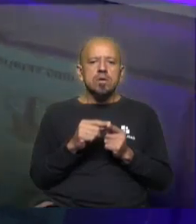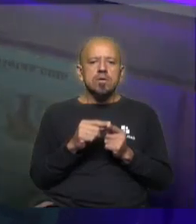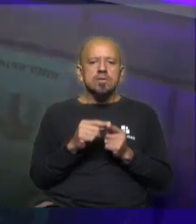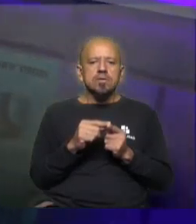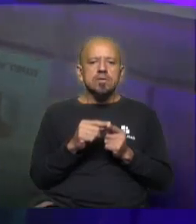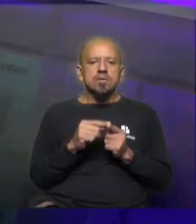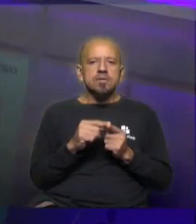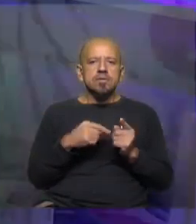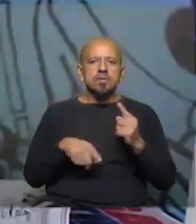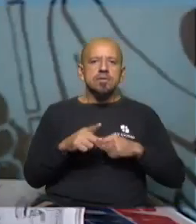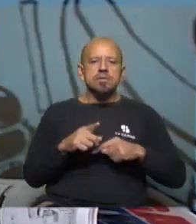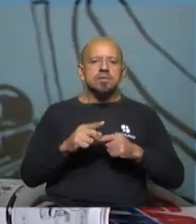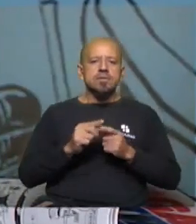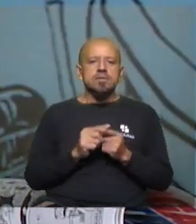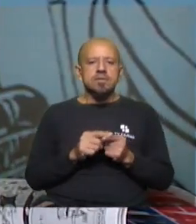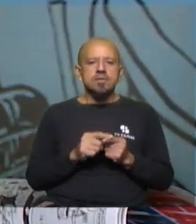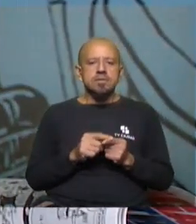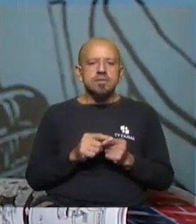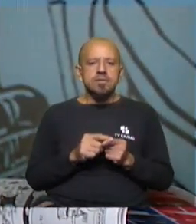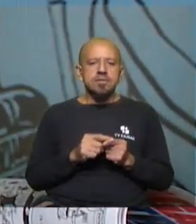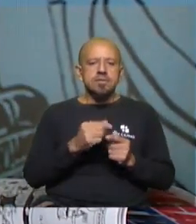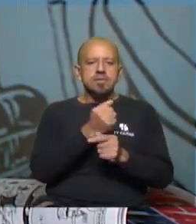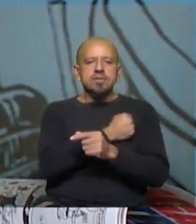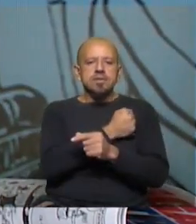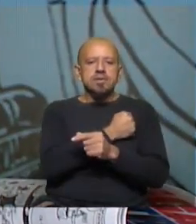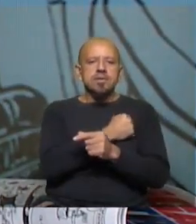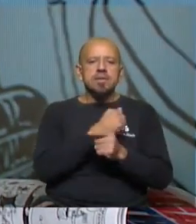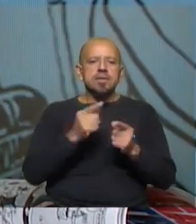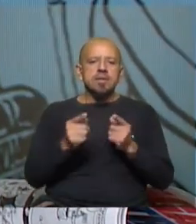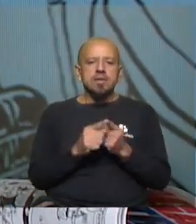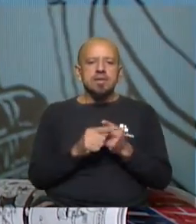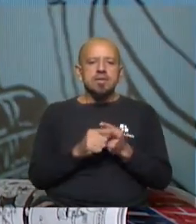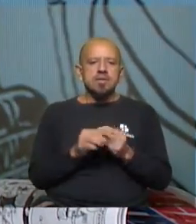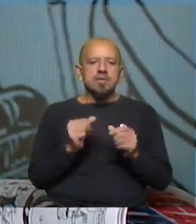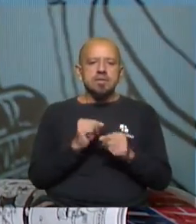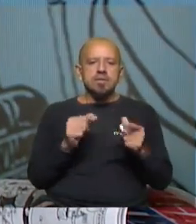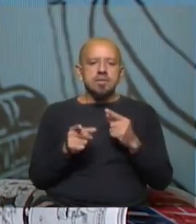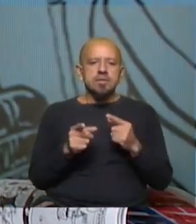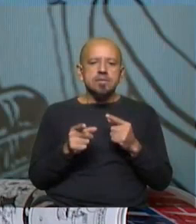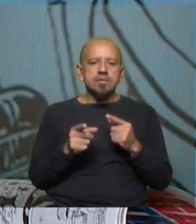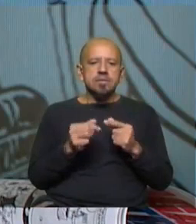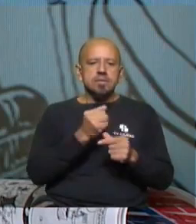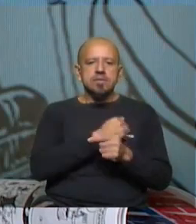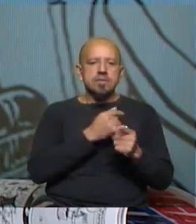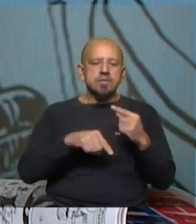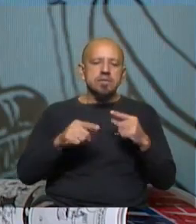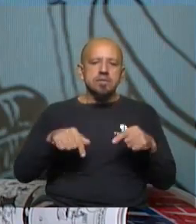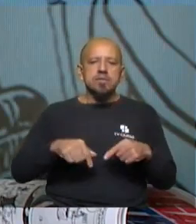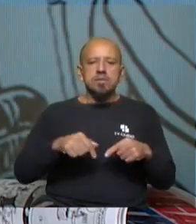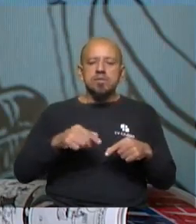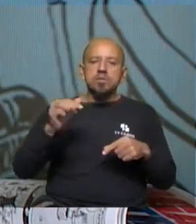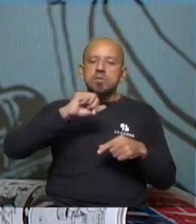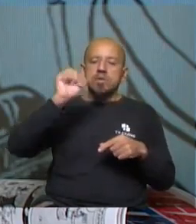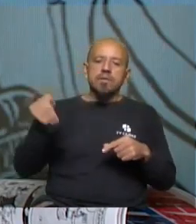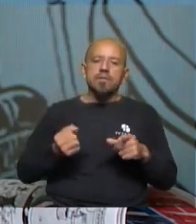no Entonces porque terminamos acá fíjate nolia artigas podía ser Joaquín artigas traído de mozambique